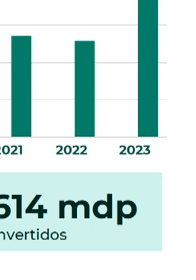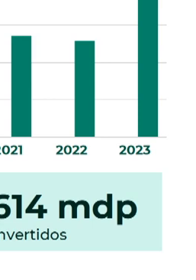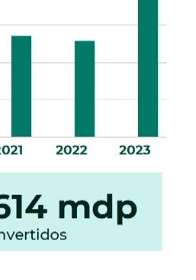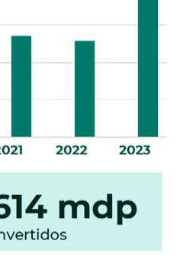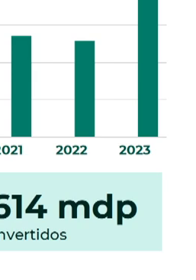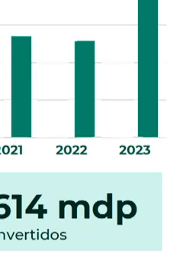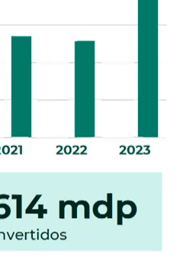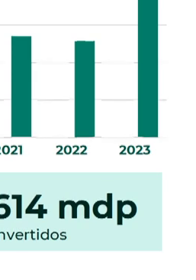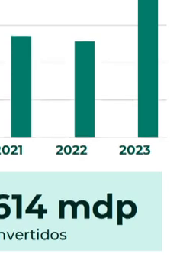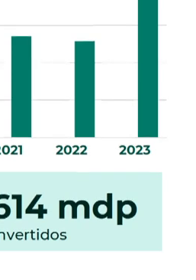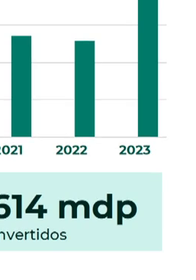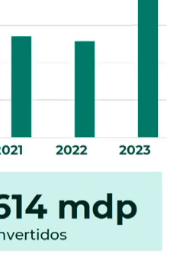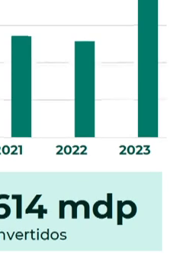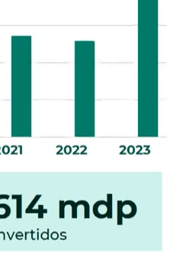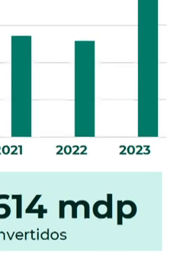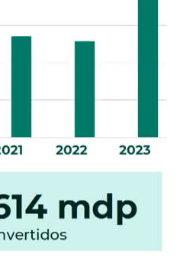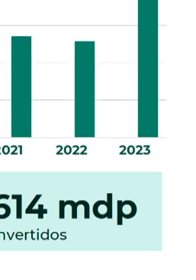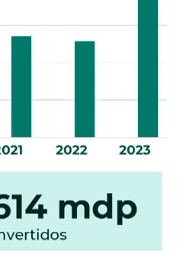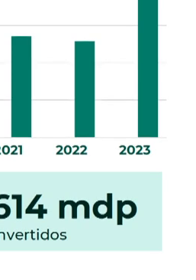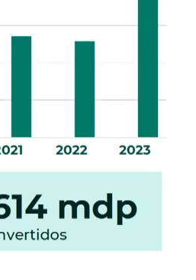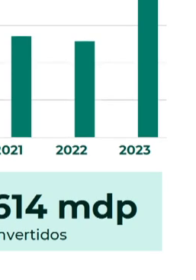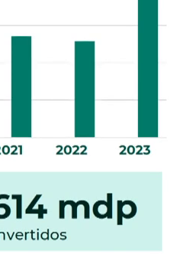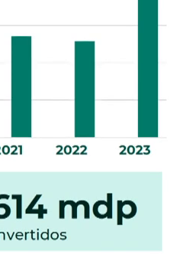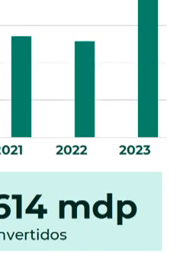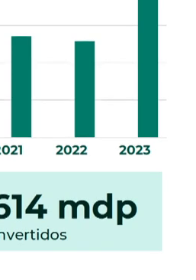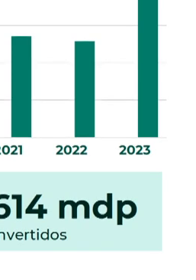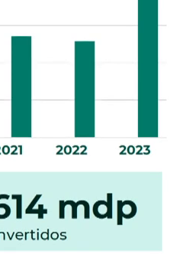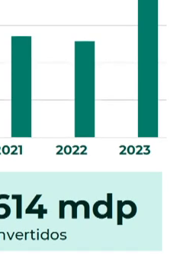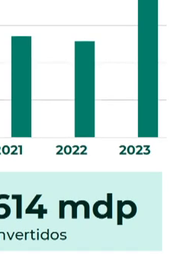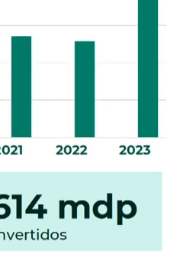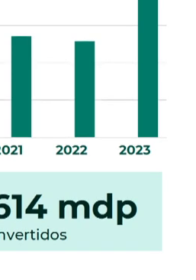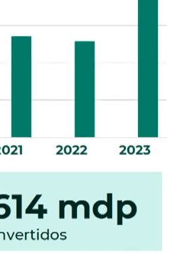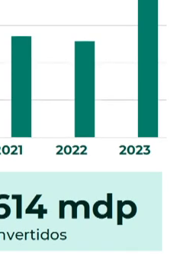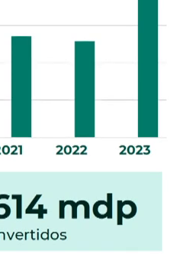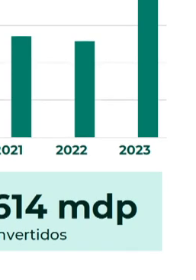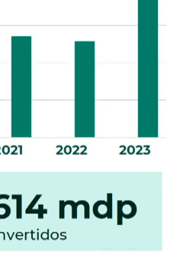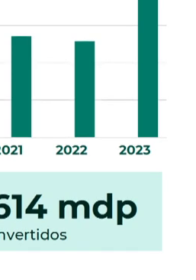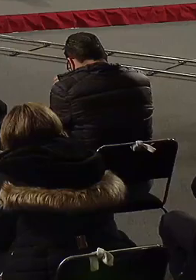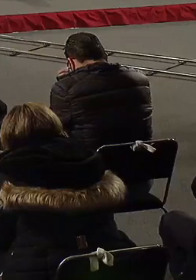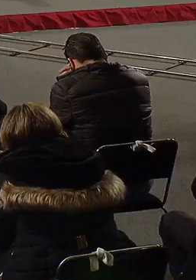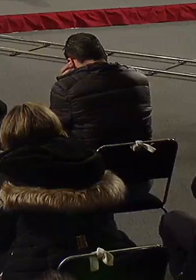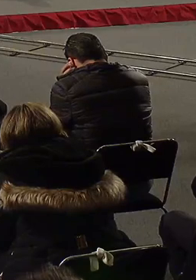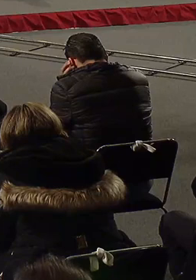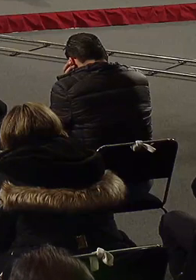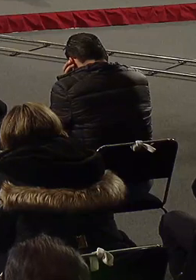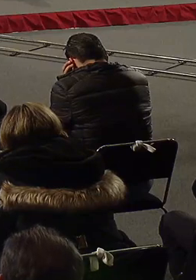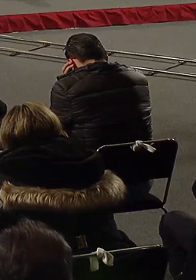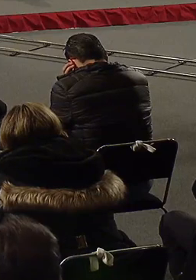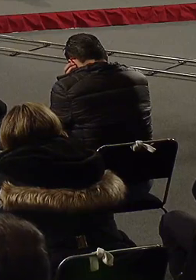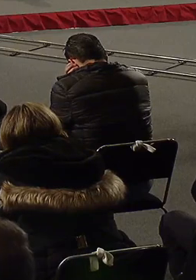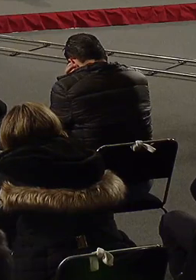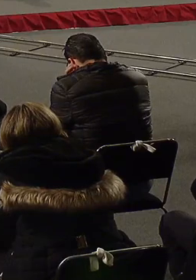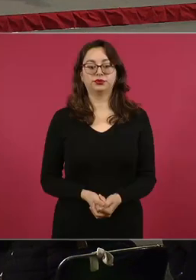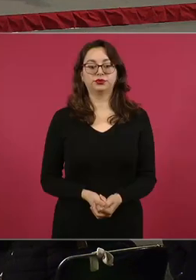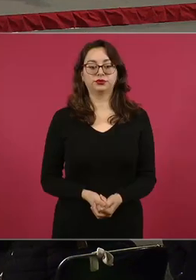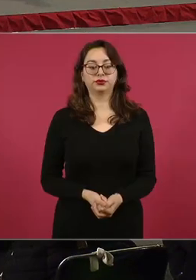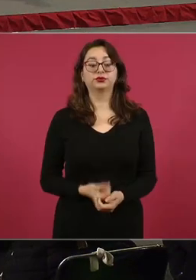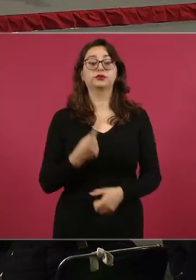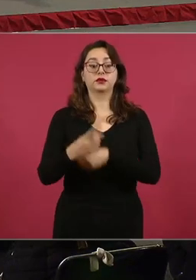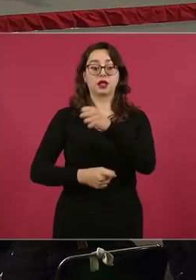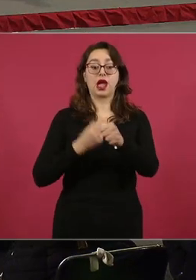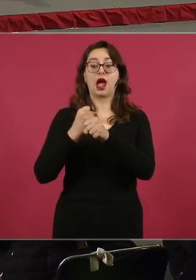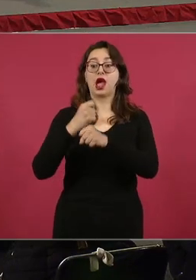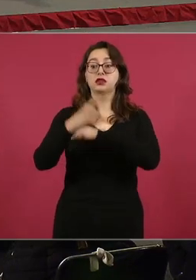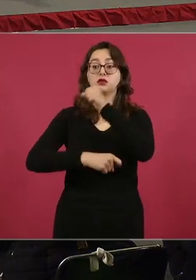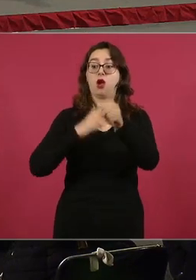el presupuesto a un total de 61,614 millones de pesos, para también así incrementar la atención en